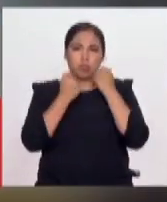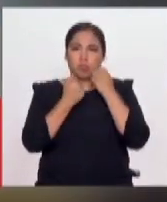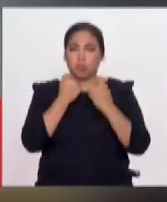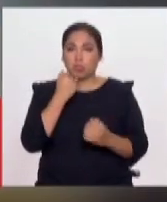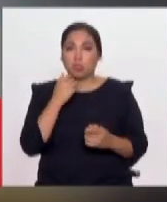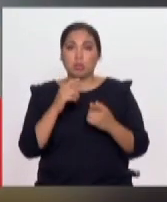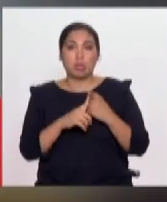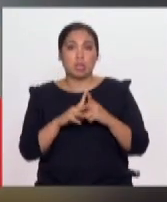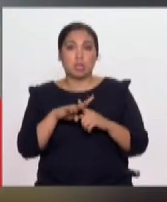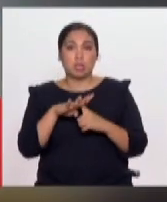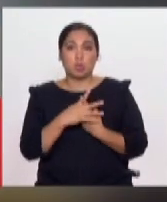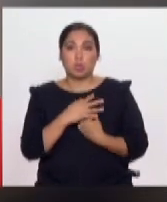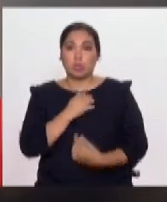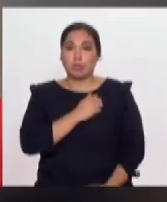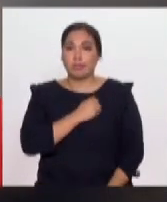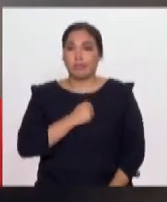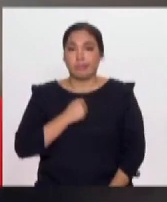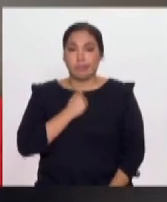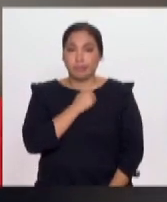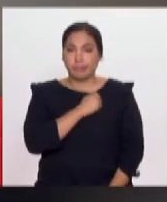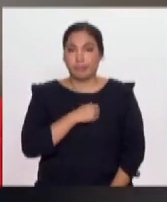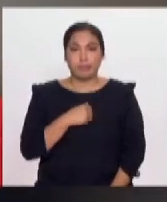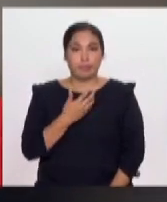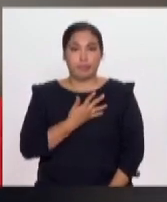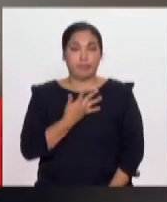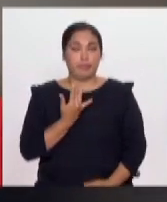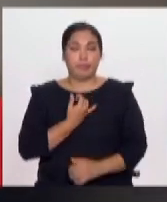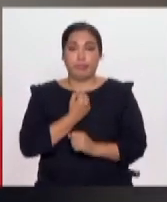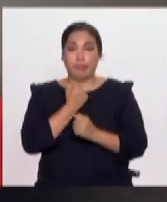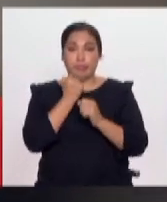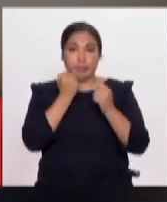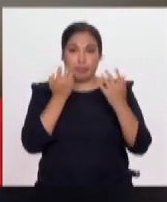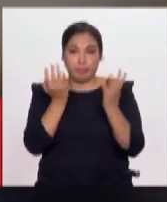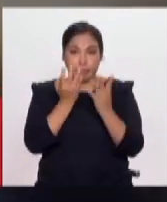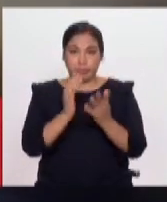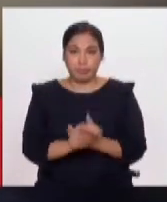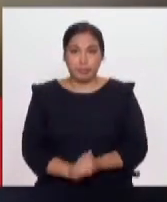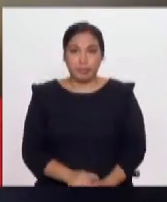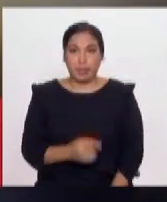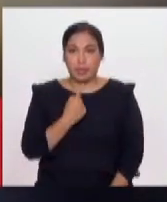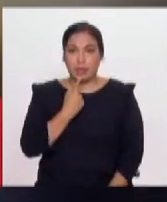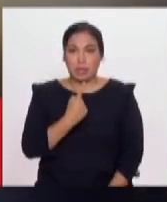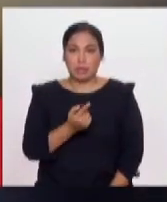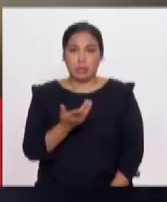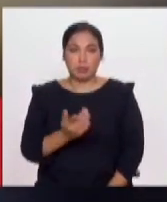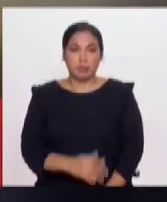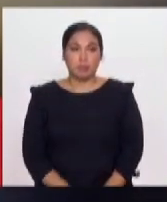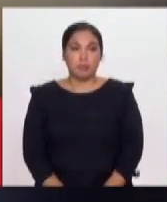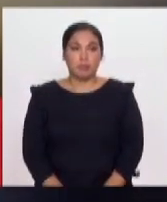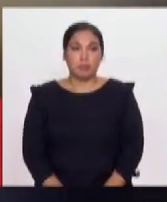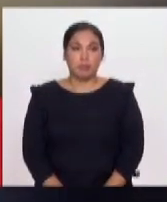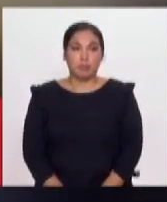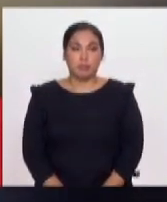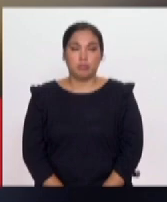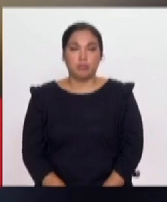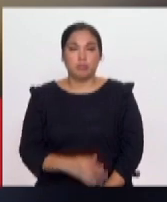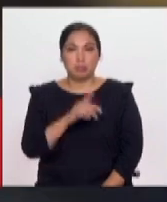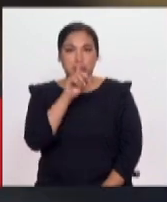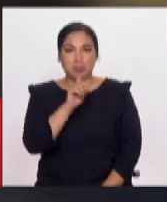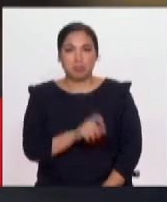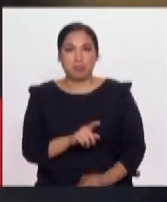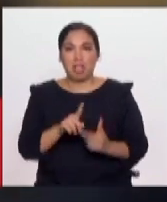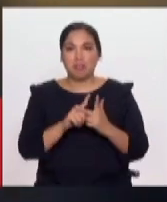la situación penosa y, digamos, indignante que podríamos mencionar luego de la liberación de